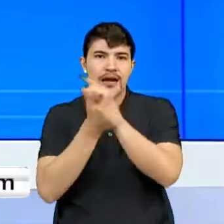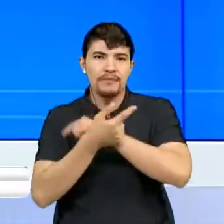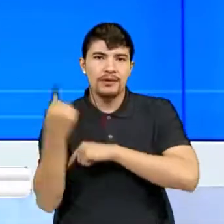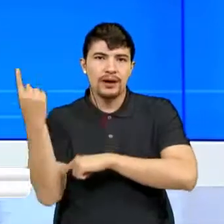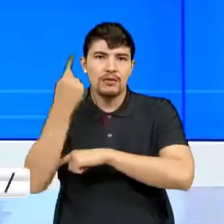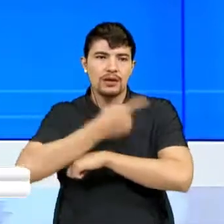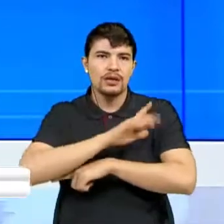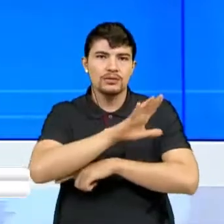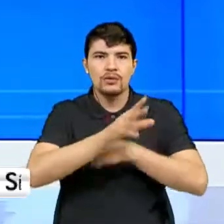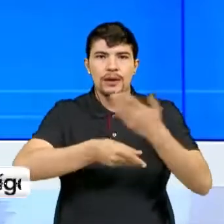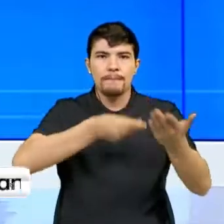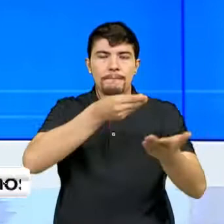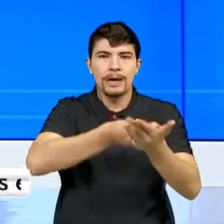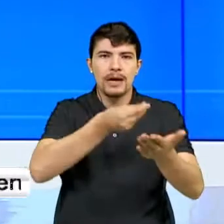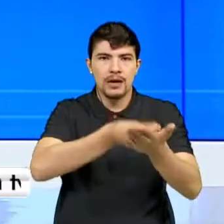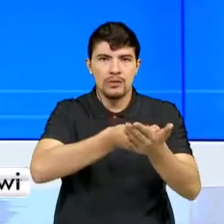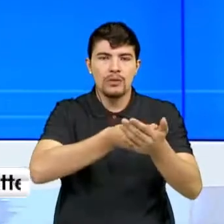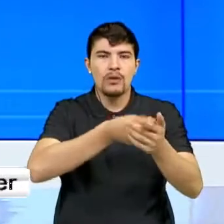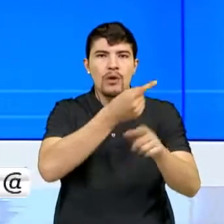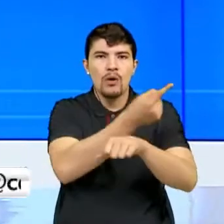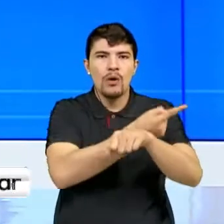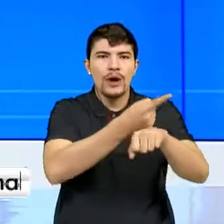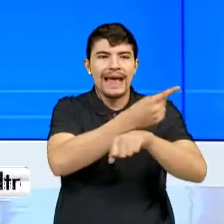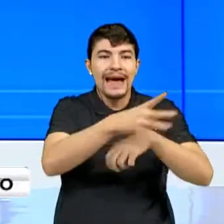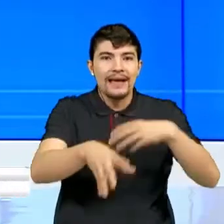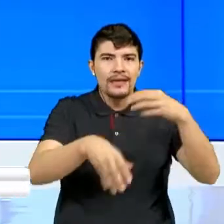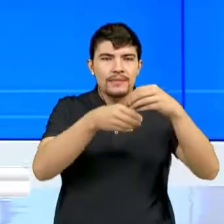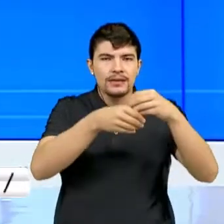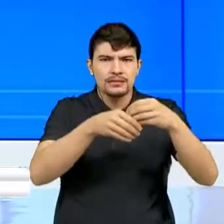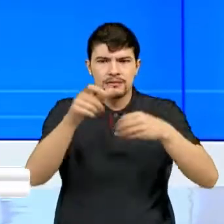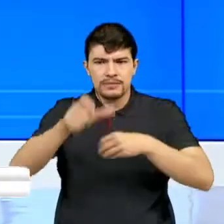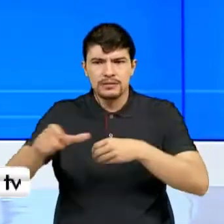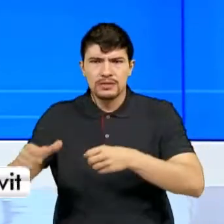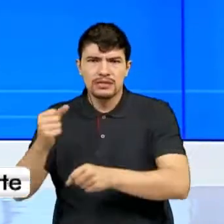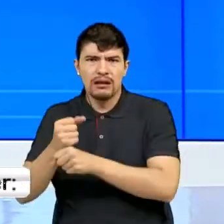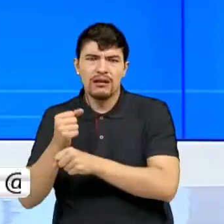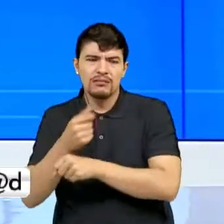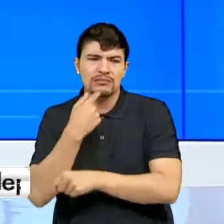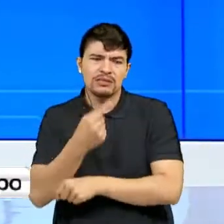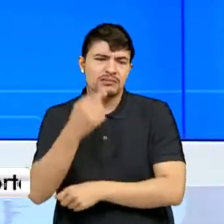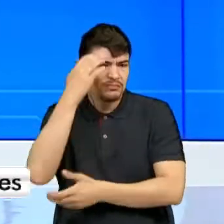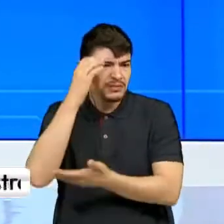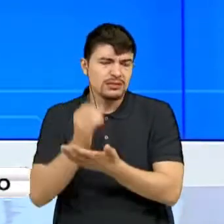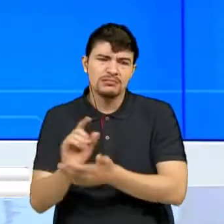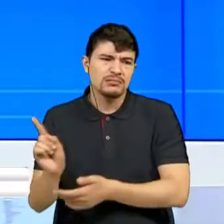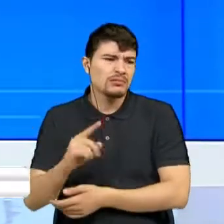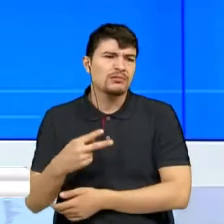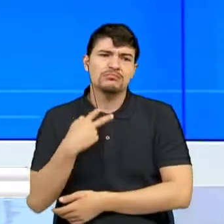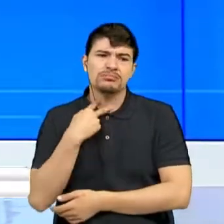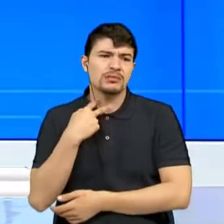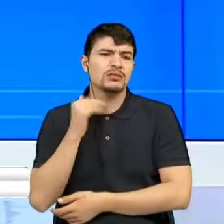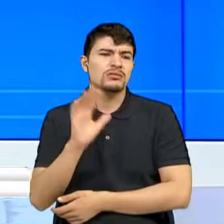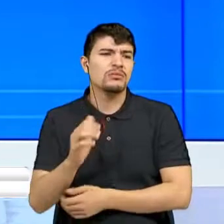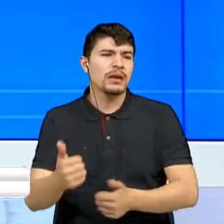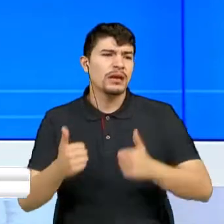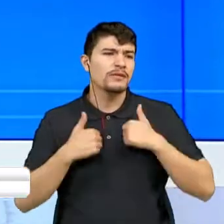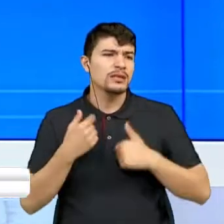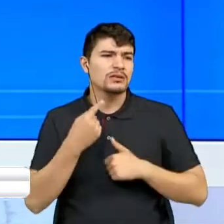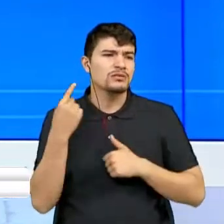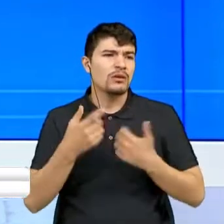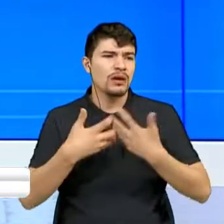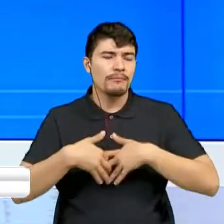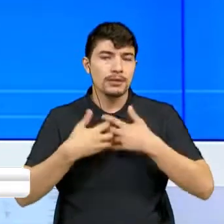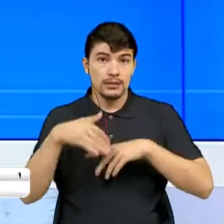para el pago de las horas extras. Trabajadores opinan que es un ajuste insuficiente y que solo beneficia a las empresas. Esto es